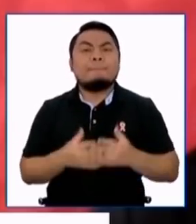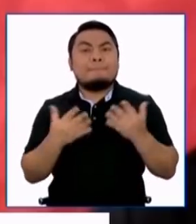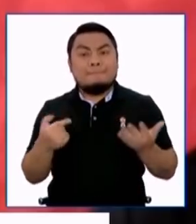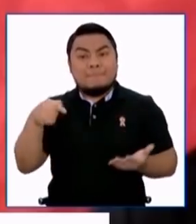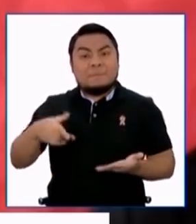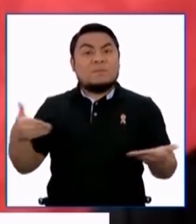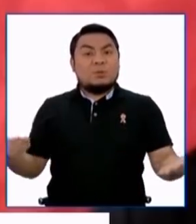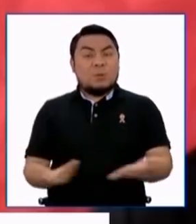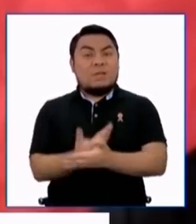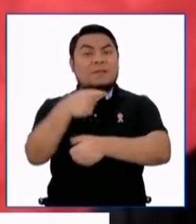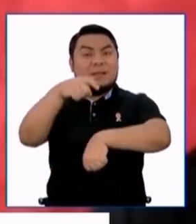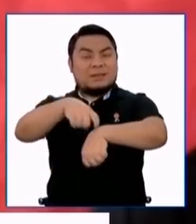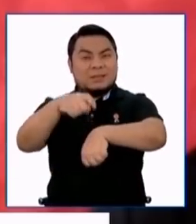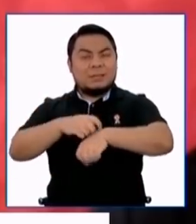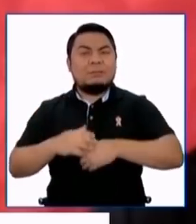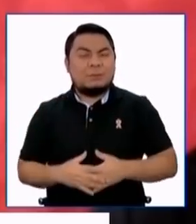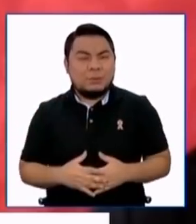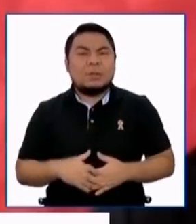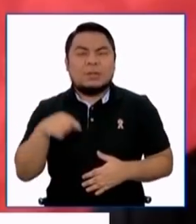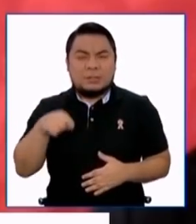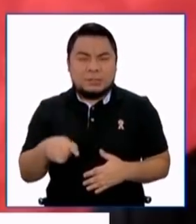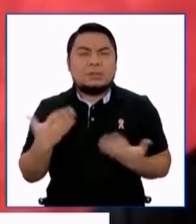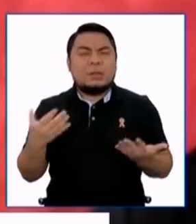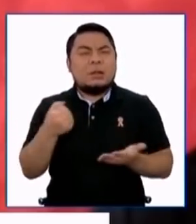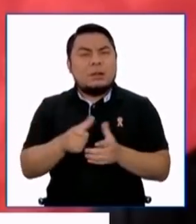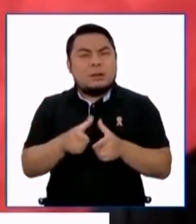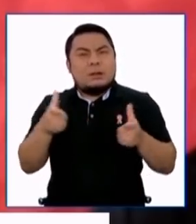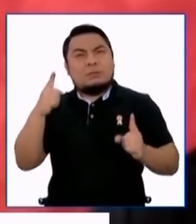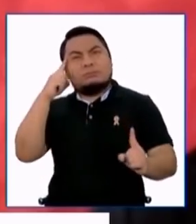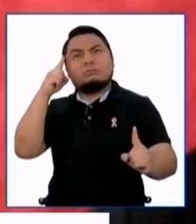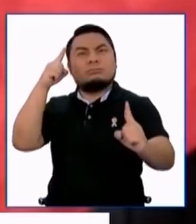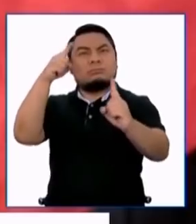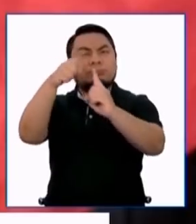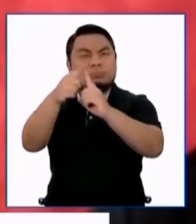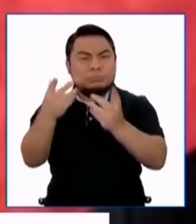En esta nueva etapa, y este es el otro gran desafío,